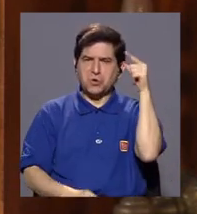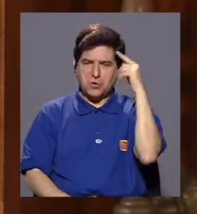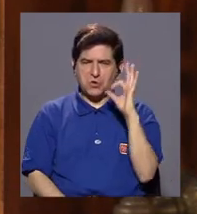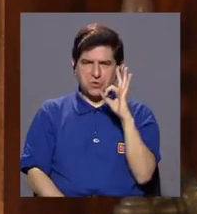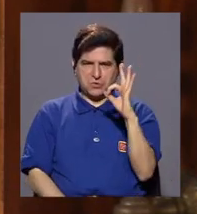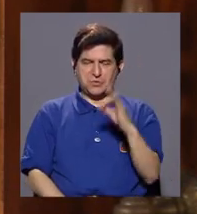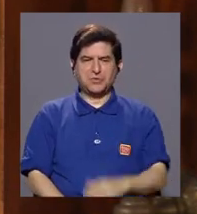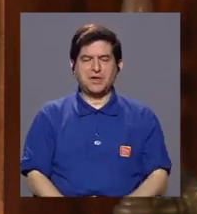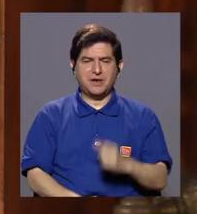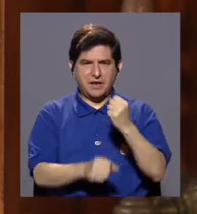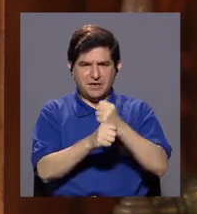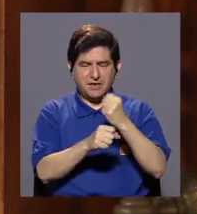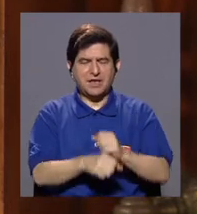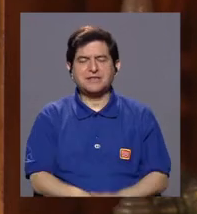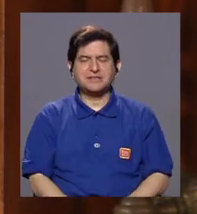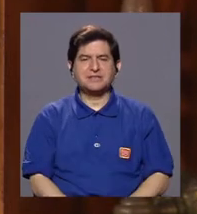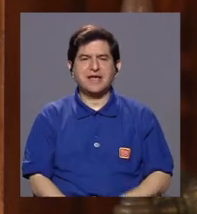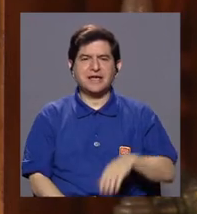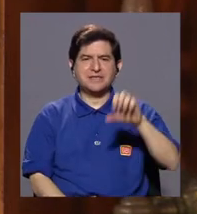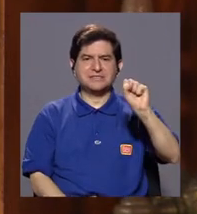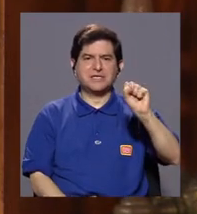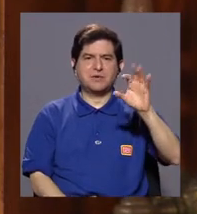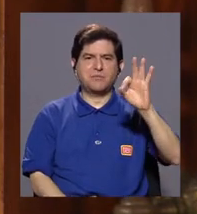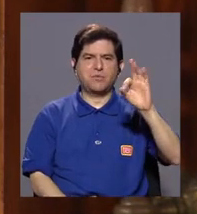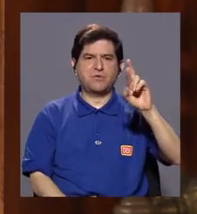supuesto, muy bien la obra de Sigmund Freud.